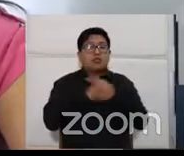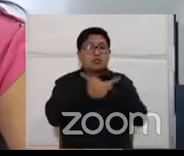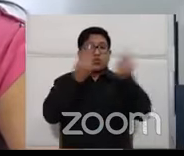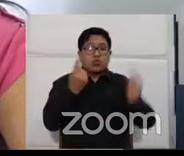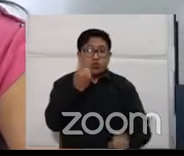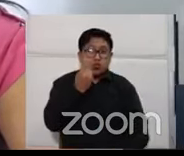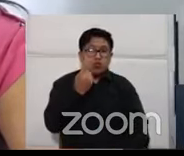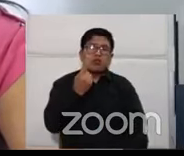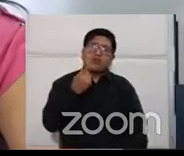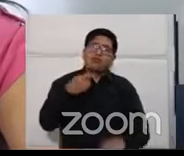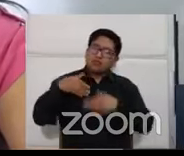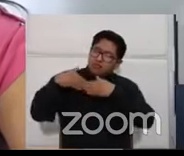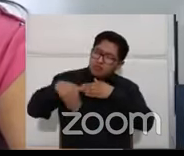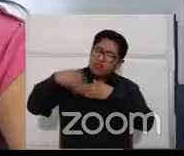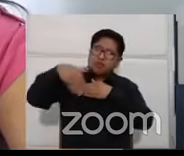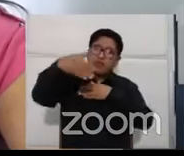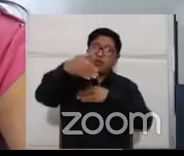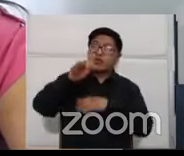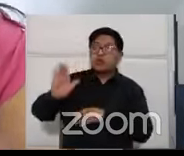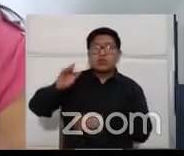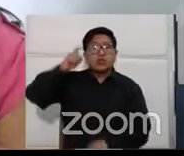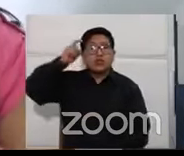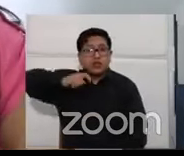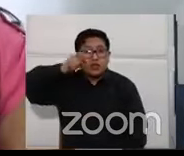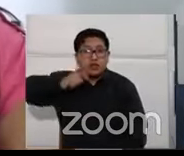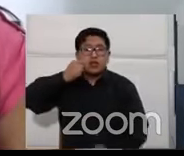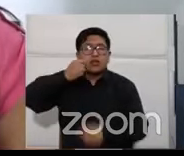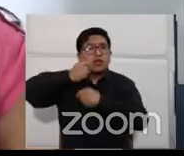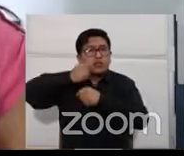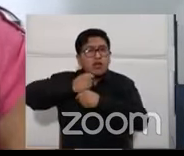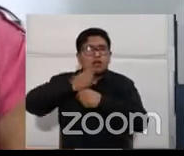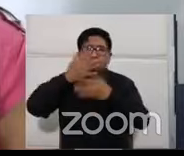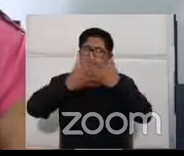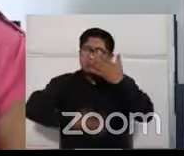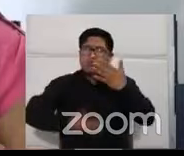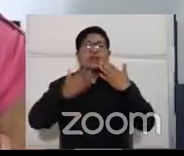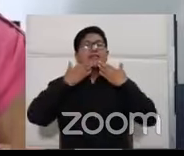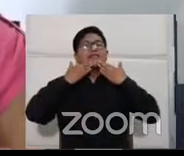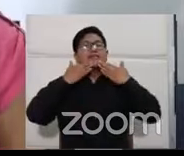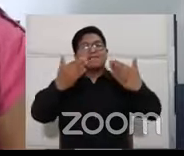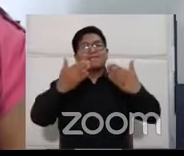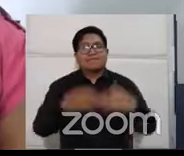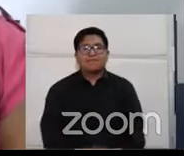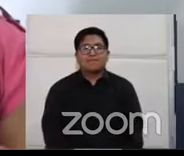demandas de las niñas y niños trabajadores y adolescentes trabajadores de nuestro país muchas gracias